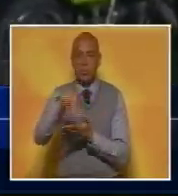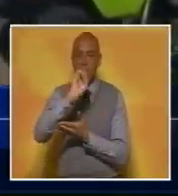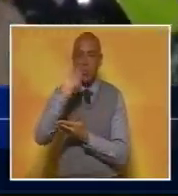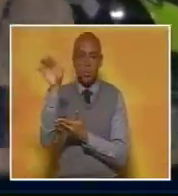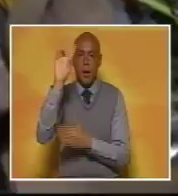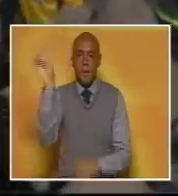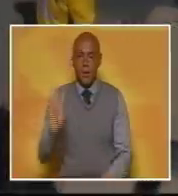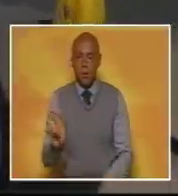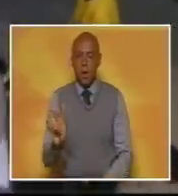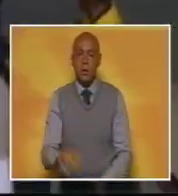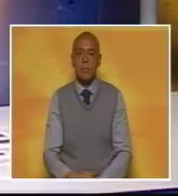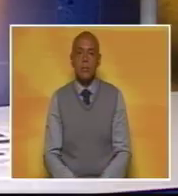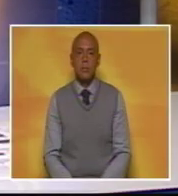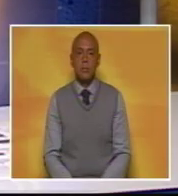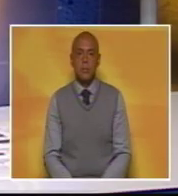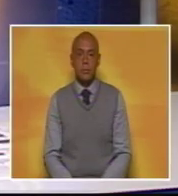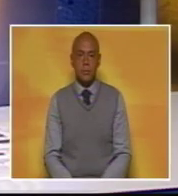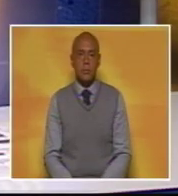legislación migratoria.